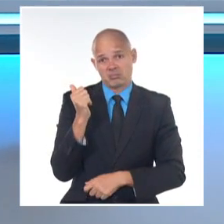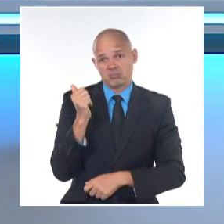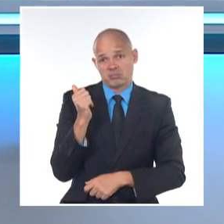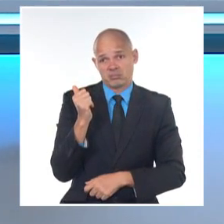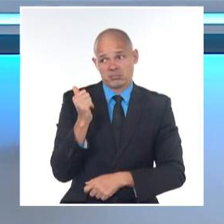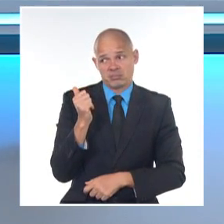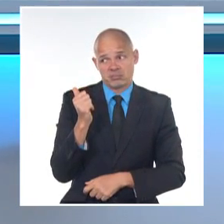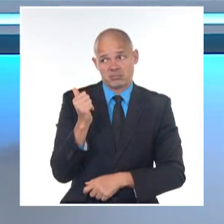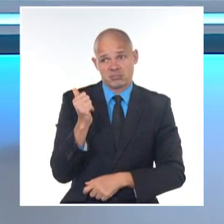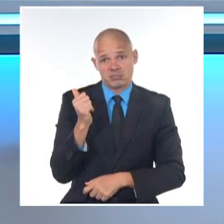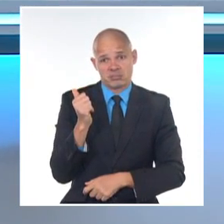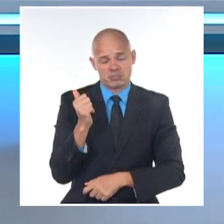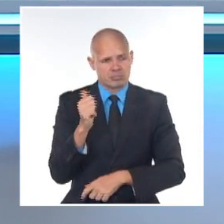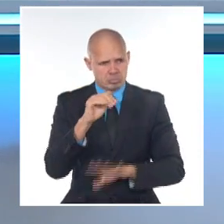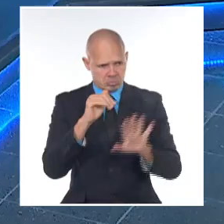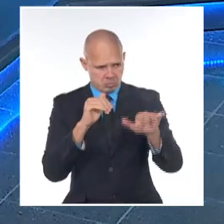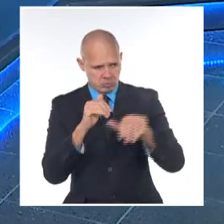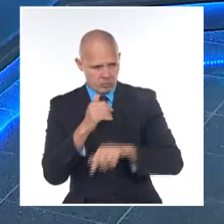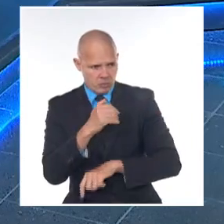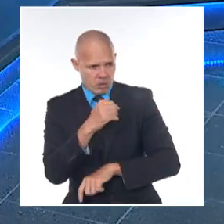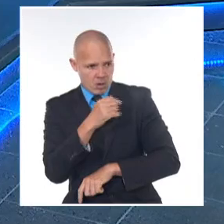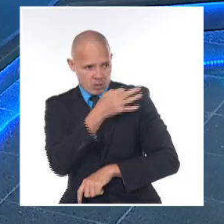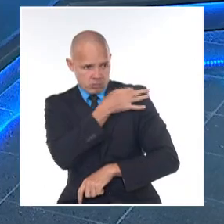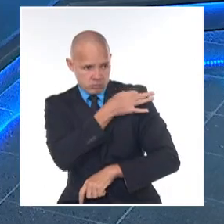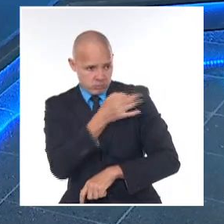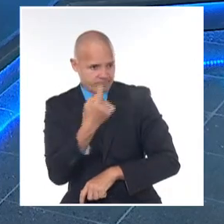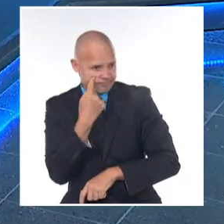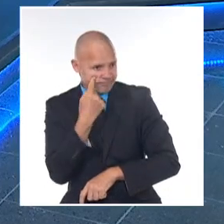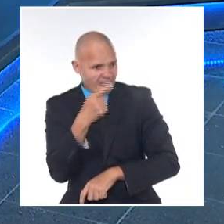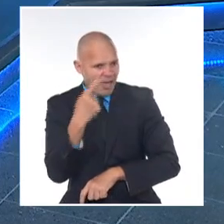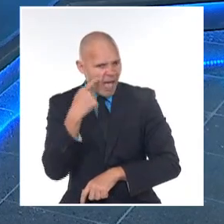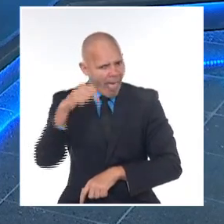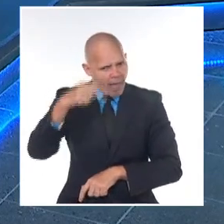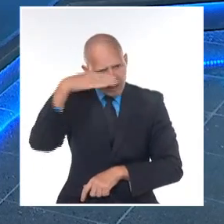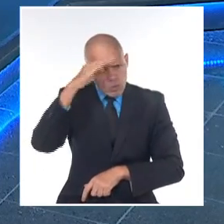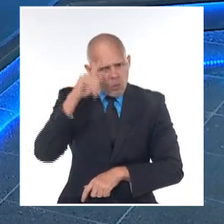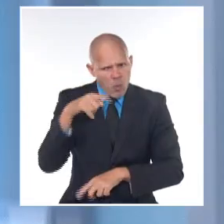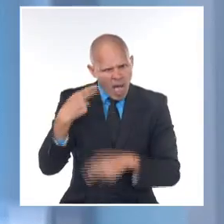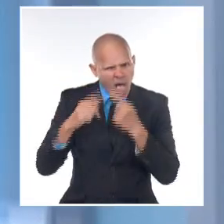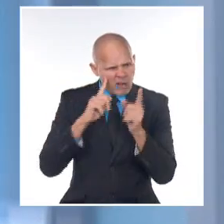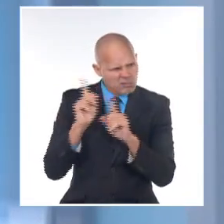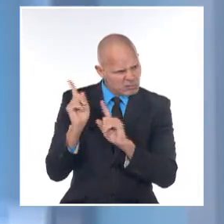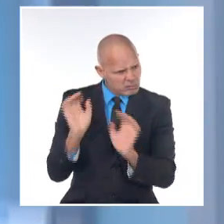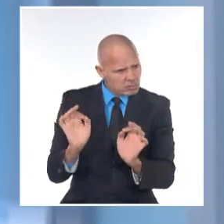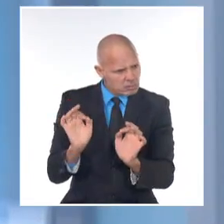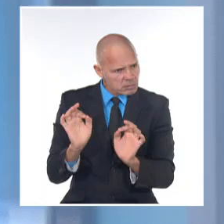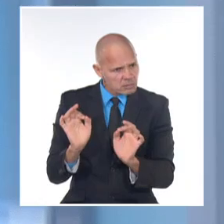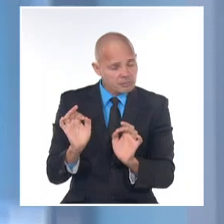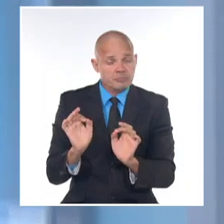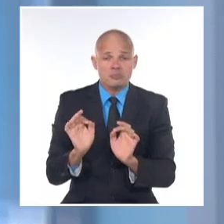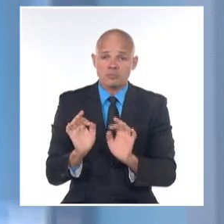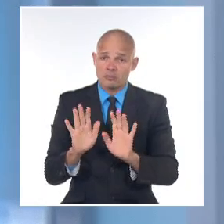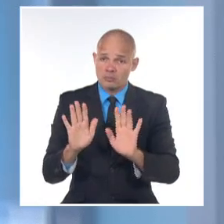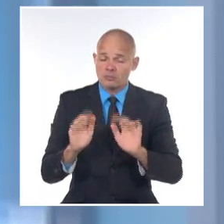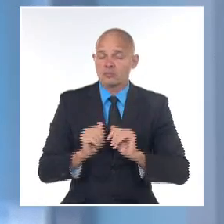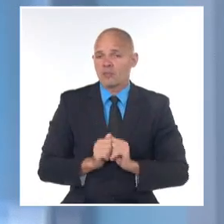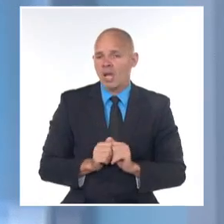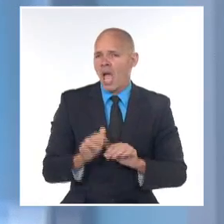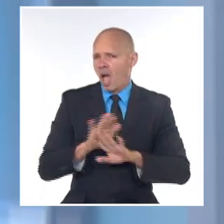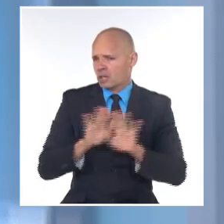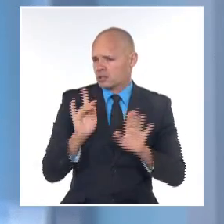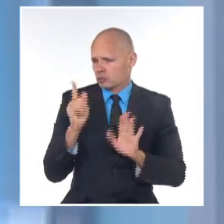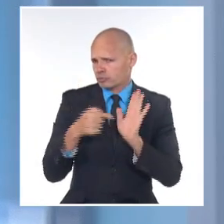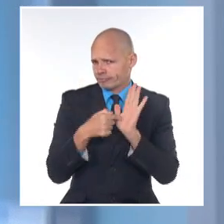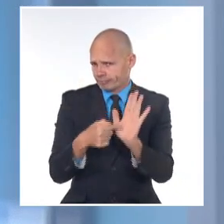incidencia, o sea, ¿se dan frecuentemente este tipo de hechos en la Cuba de hoy? Bueno, Humberto, como tú has presentado inicialmente en el programa, es mucha